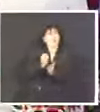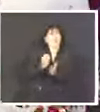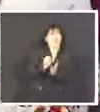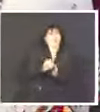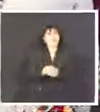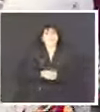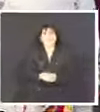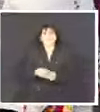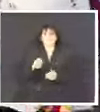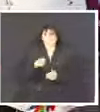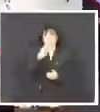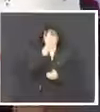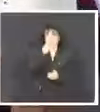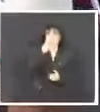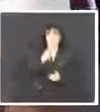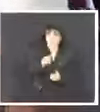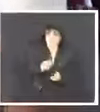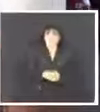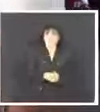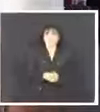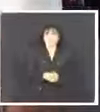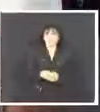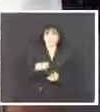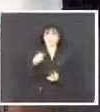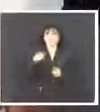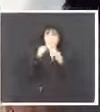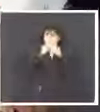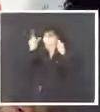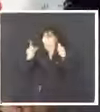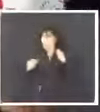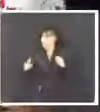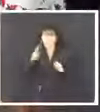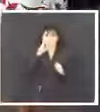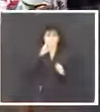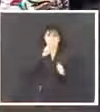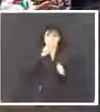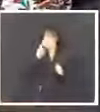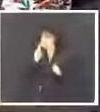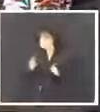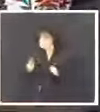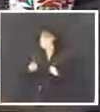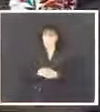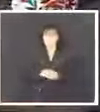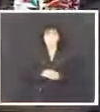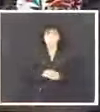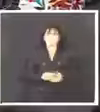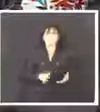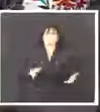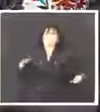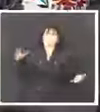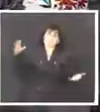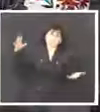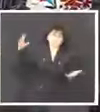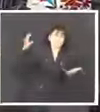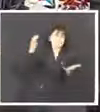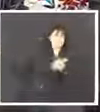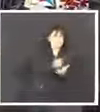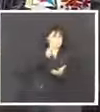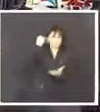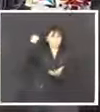decir algo, porque lo he palpado por todo el país. Vamos a arrasar este 2